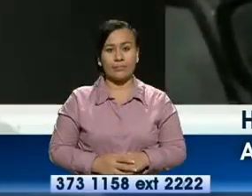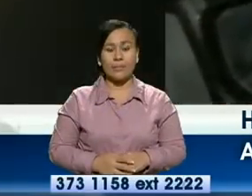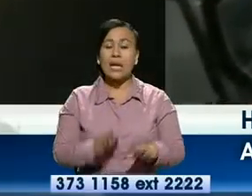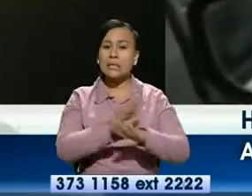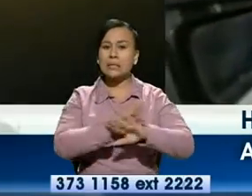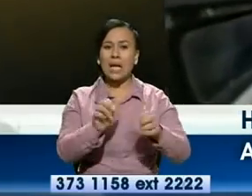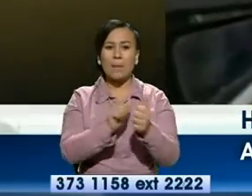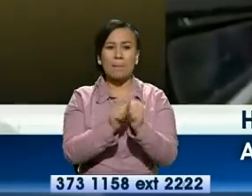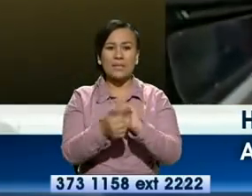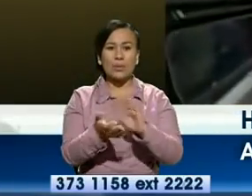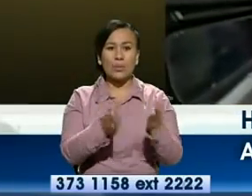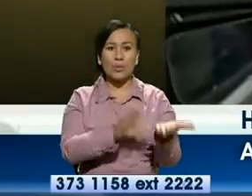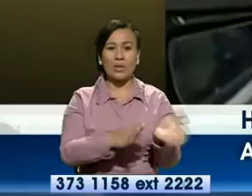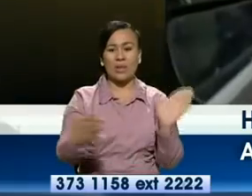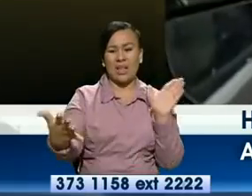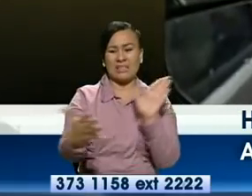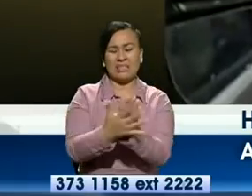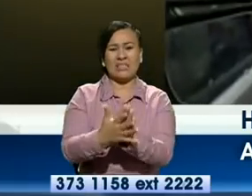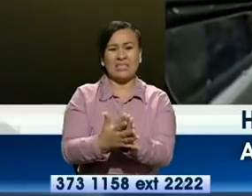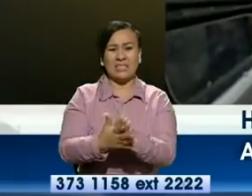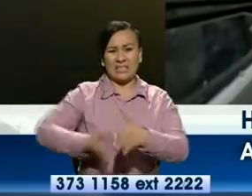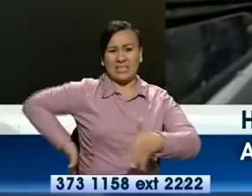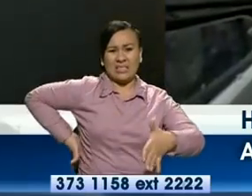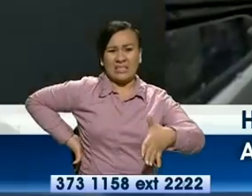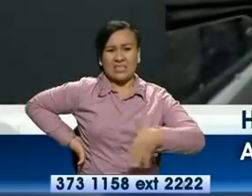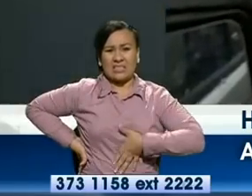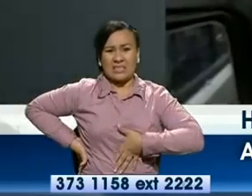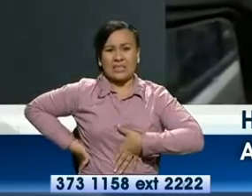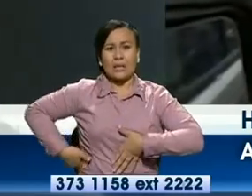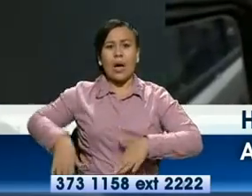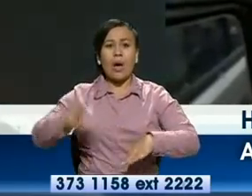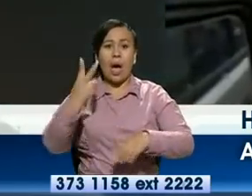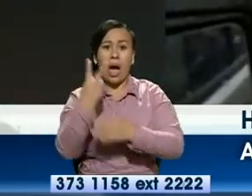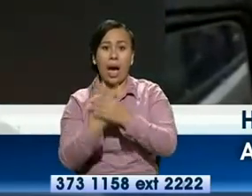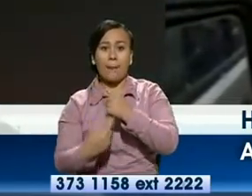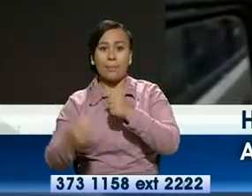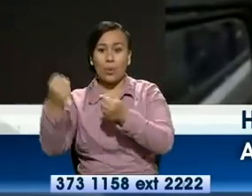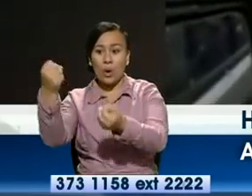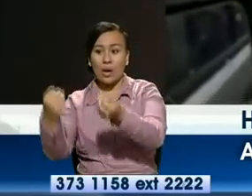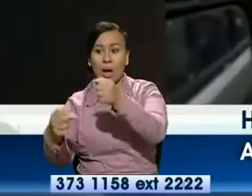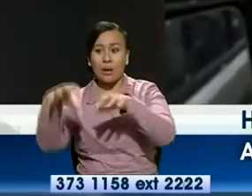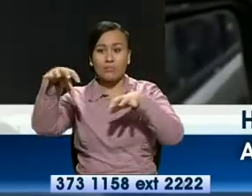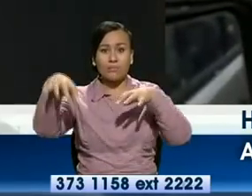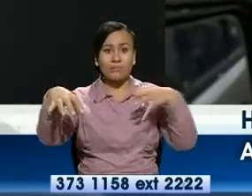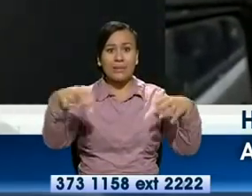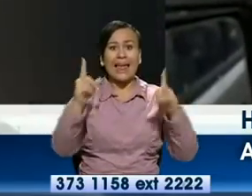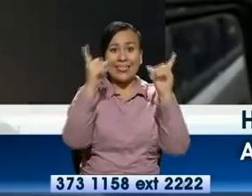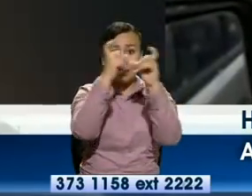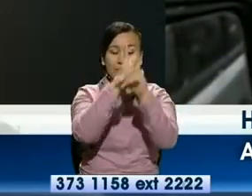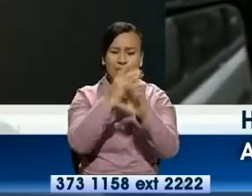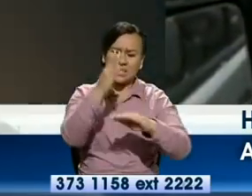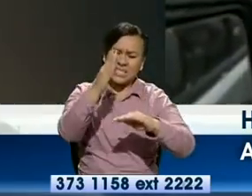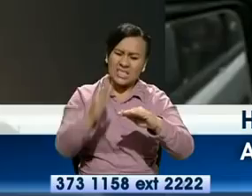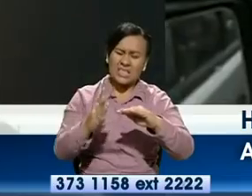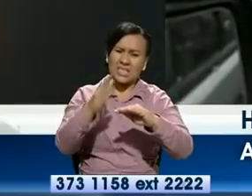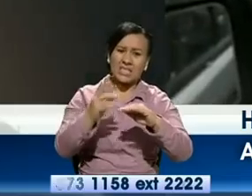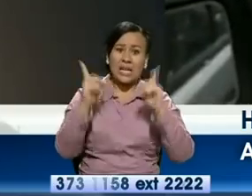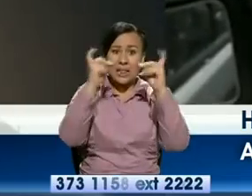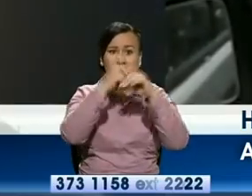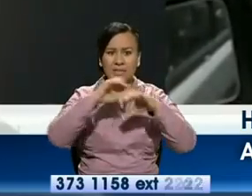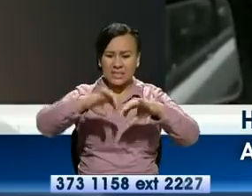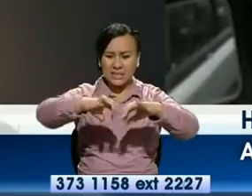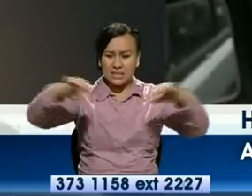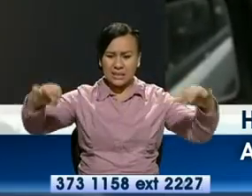Él permanecía atrapado entre las estructuras de ambos vehículos, situación que obligó al trabajo pesado durante varios minutos